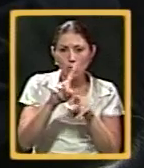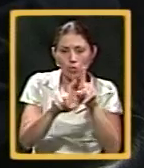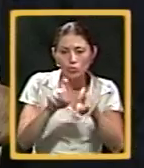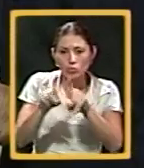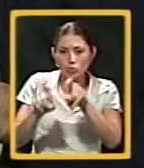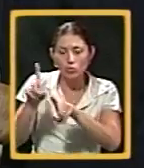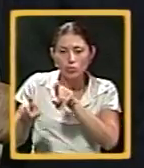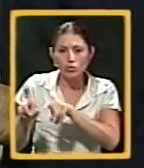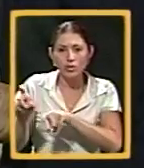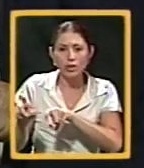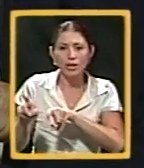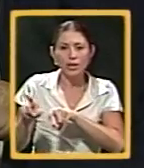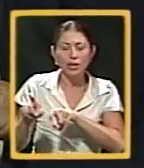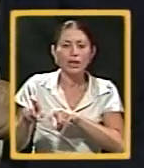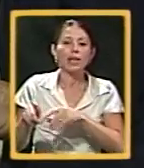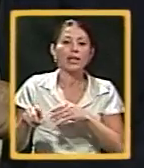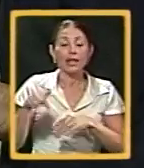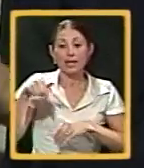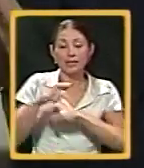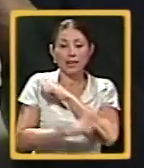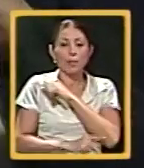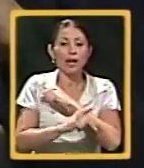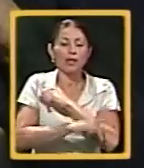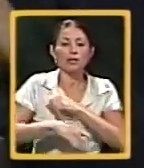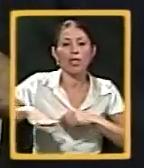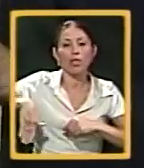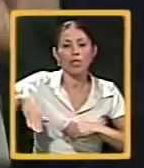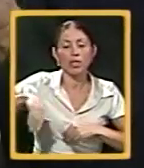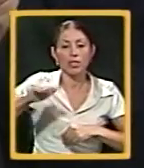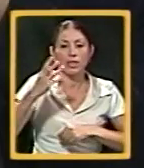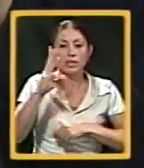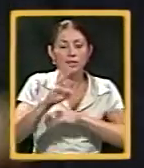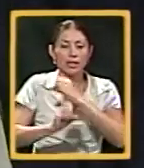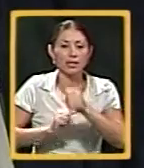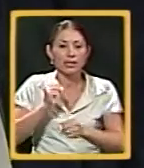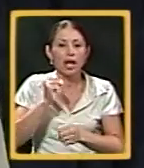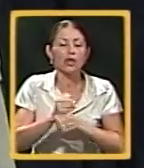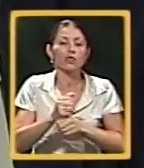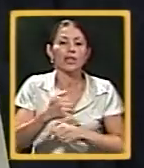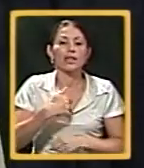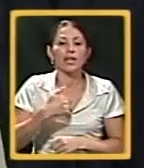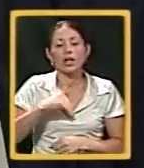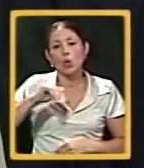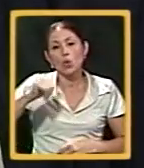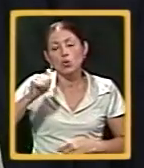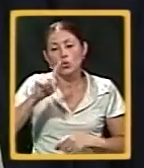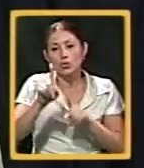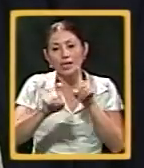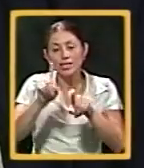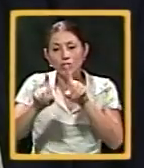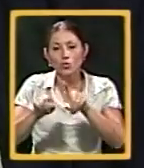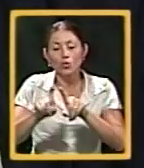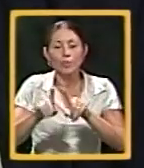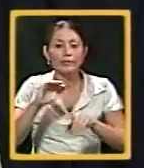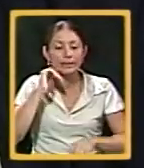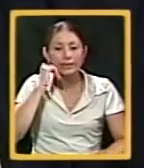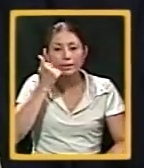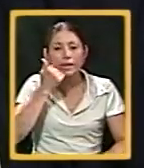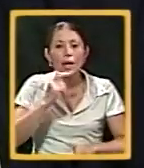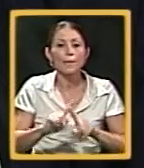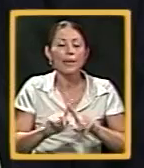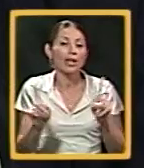tardó 16 años este país en tener censo, es una vergüenza, pero